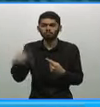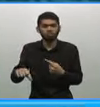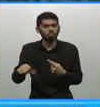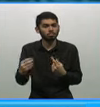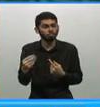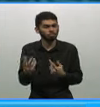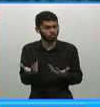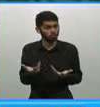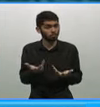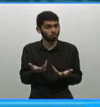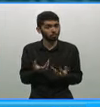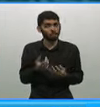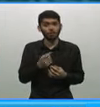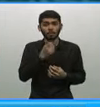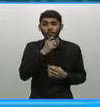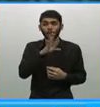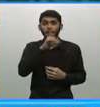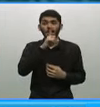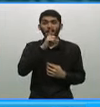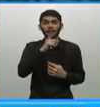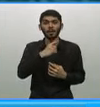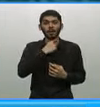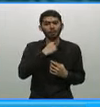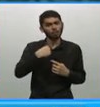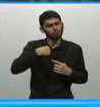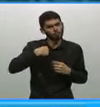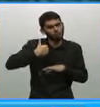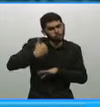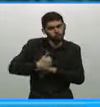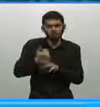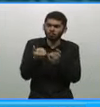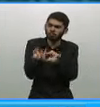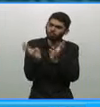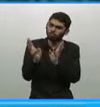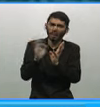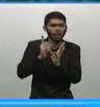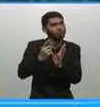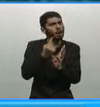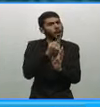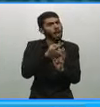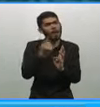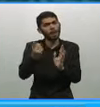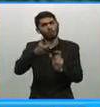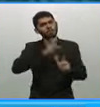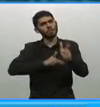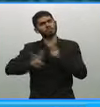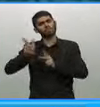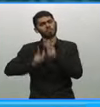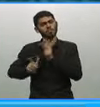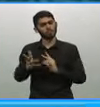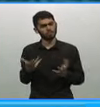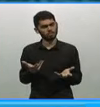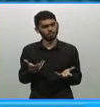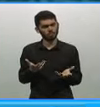corregir. El Tata Martino decía, quiero hablar yo con ellos y también escucharlos. No estaba en el